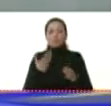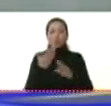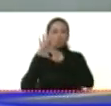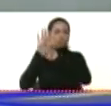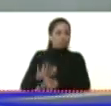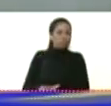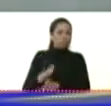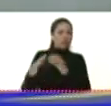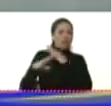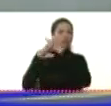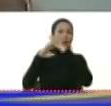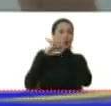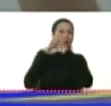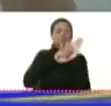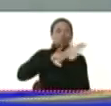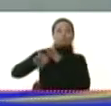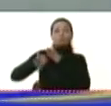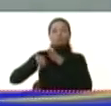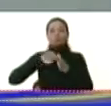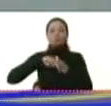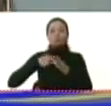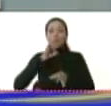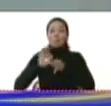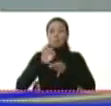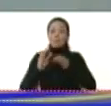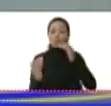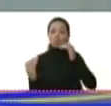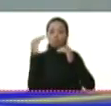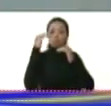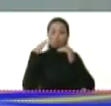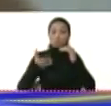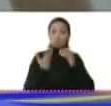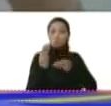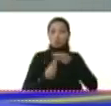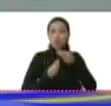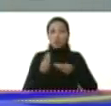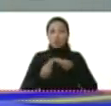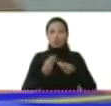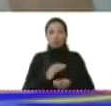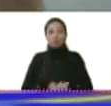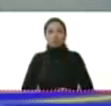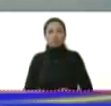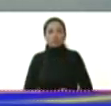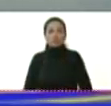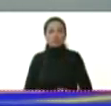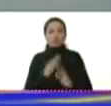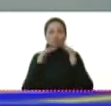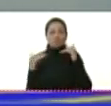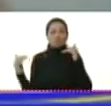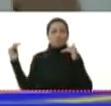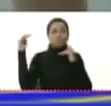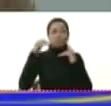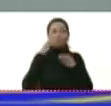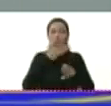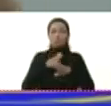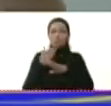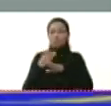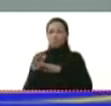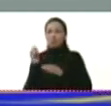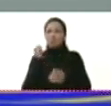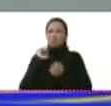al bloqueo. Así que el Petro fue capaz de saltar ese bloqueo y